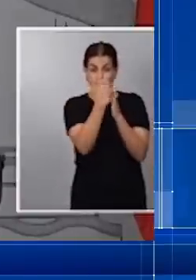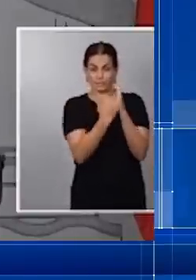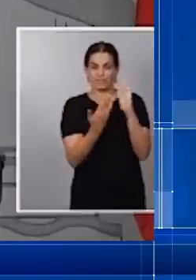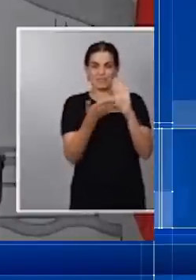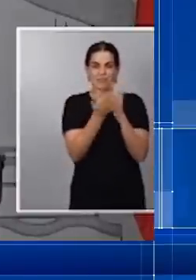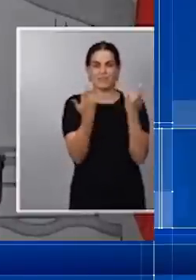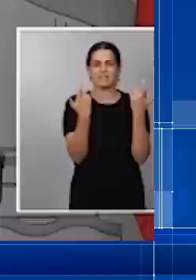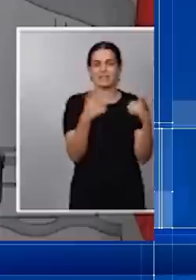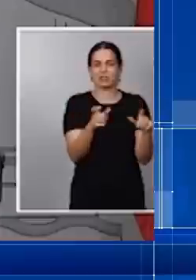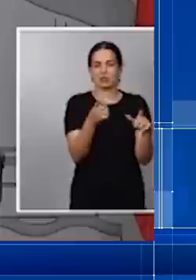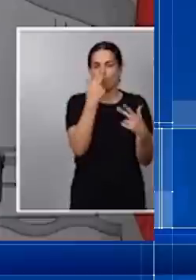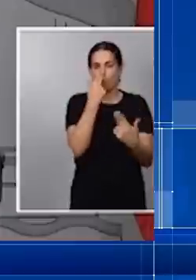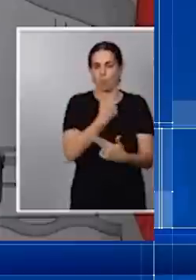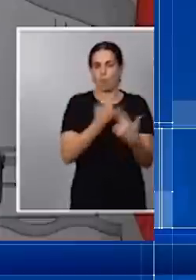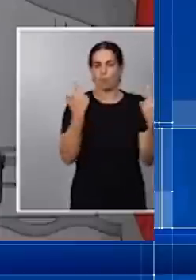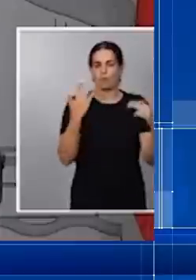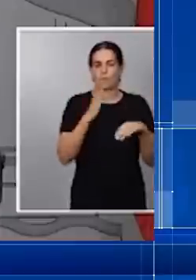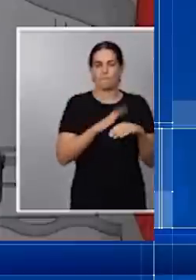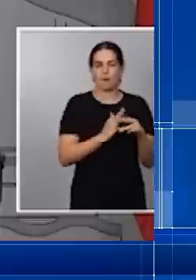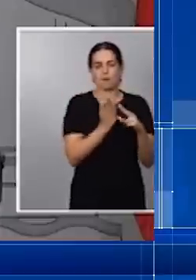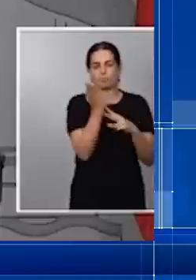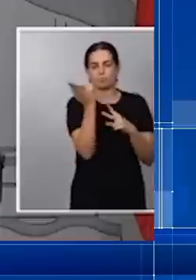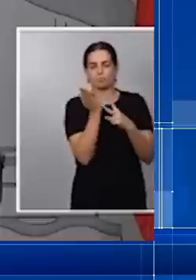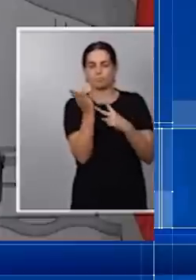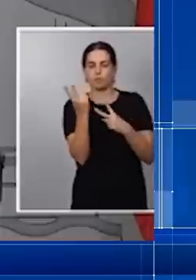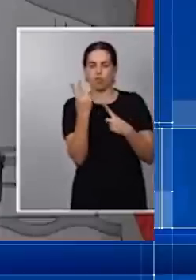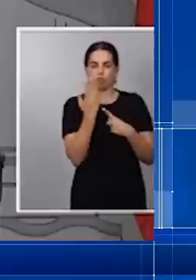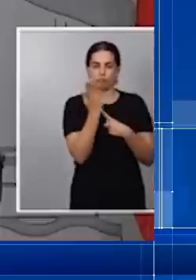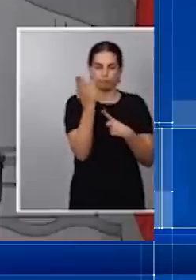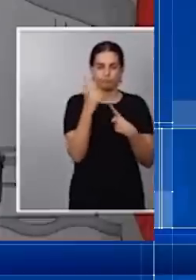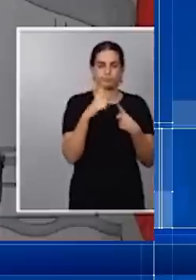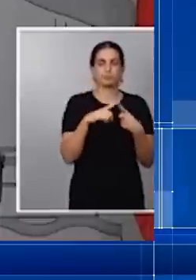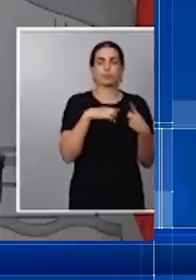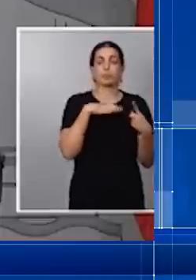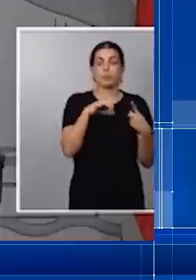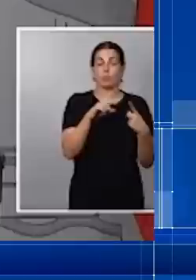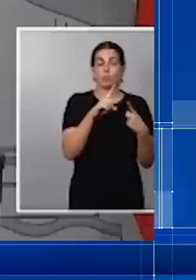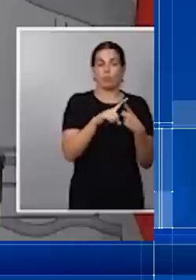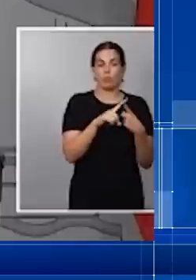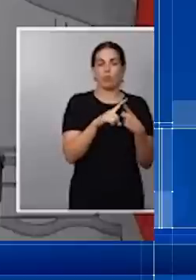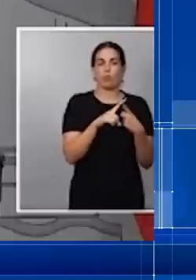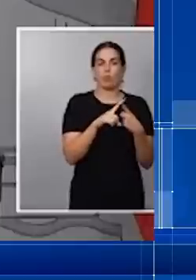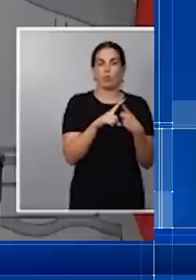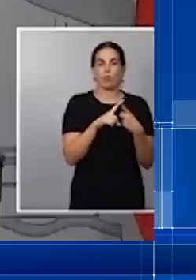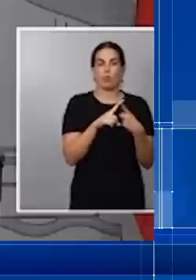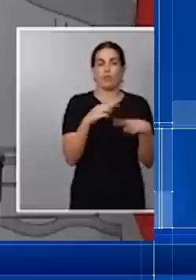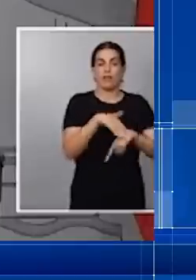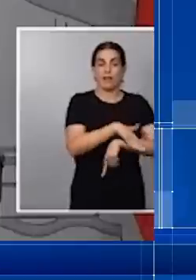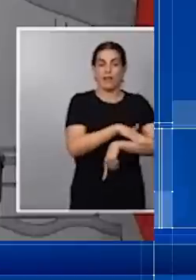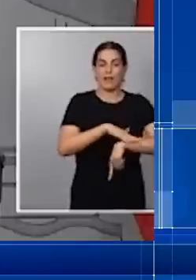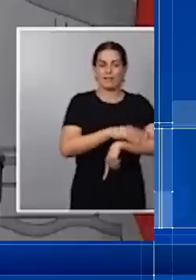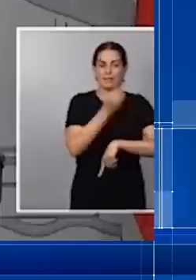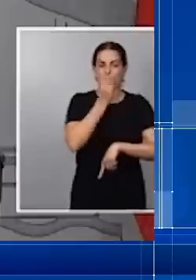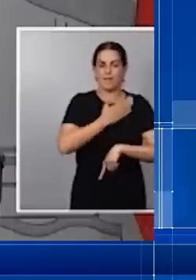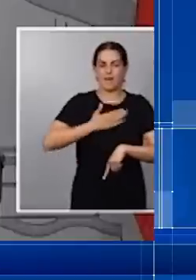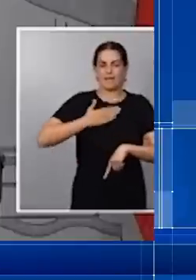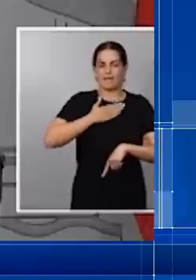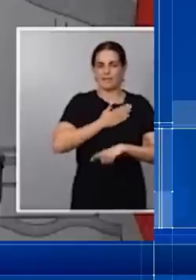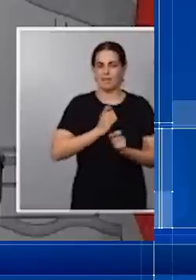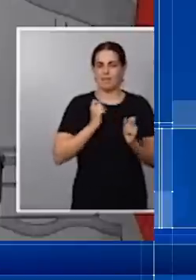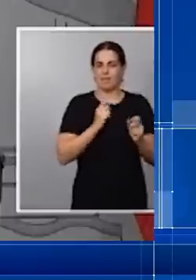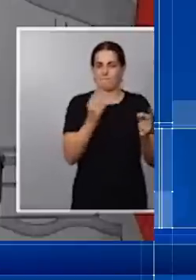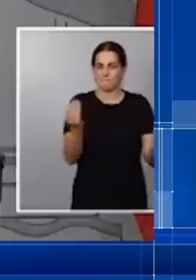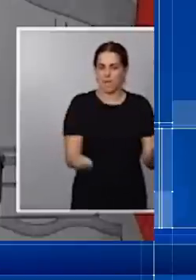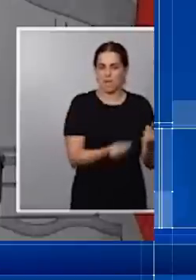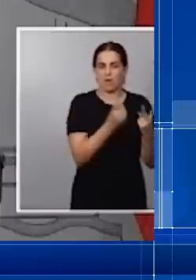una doble vertiente. Por una parte, que sea el garante del estado del bienestar y, por otro, actuar como impulsor,